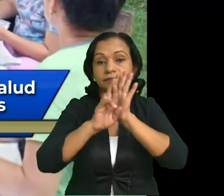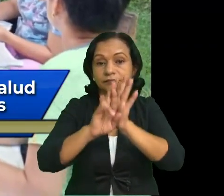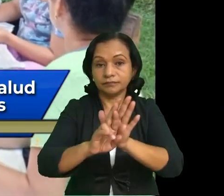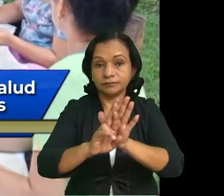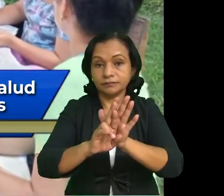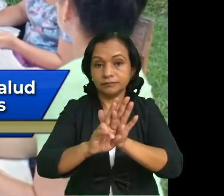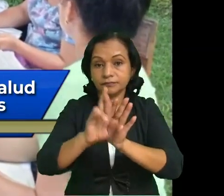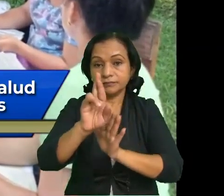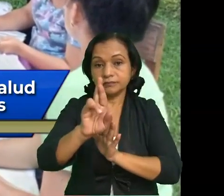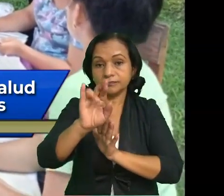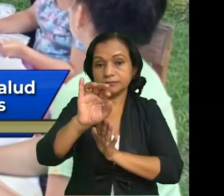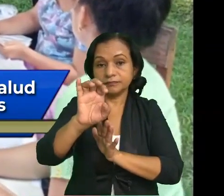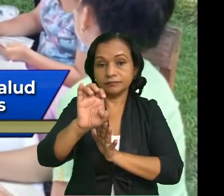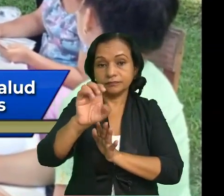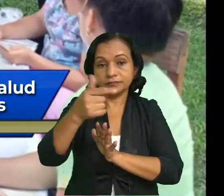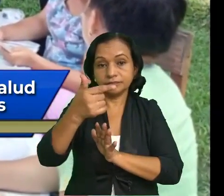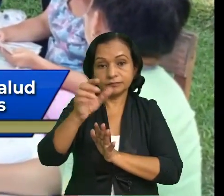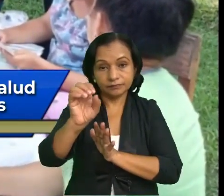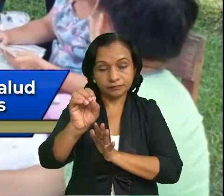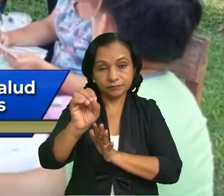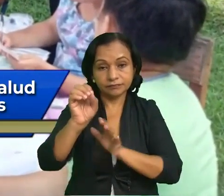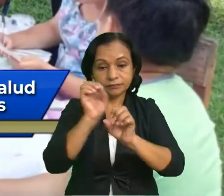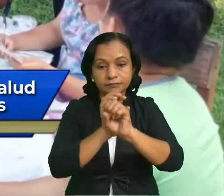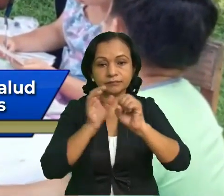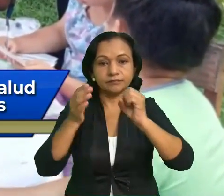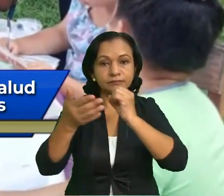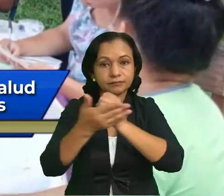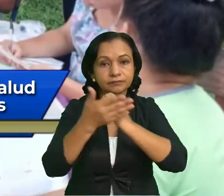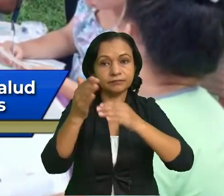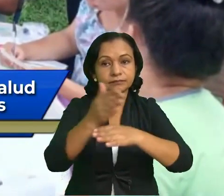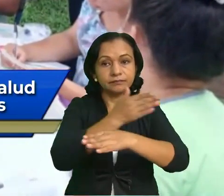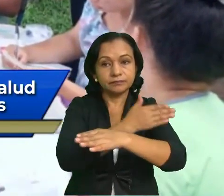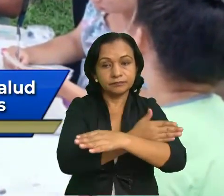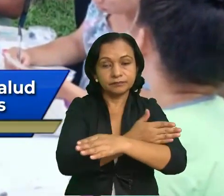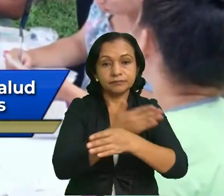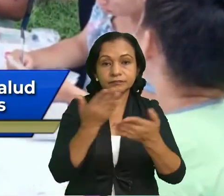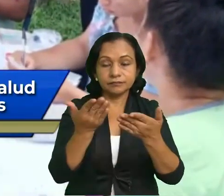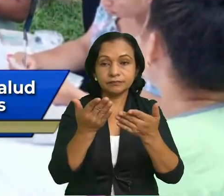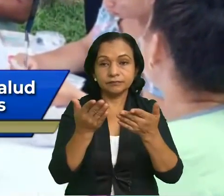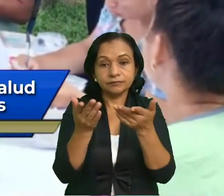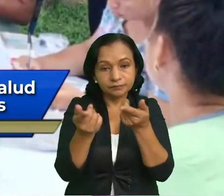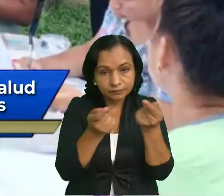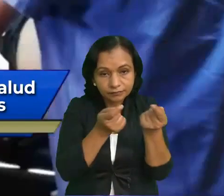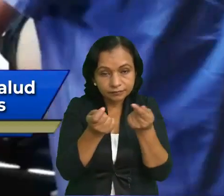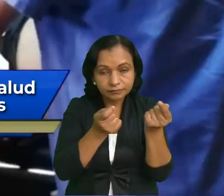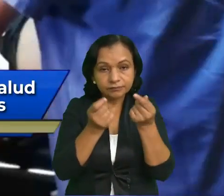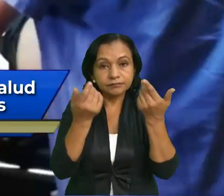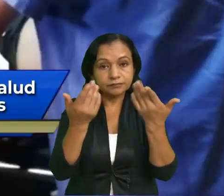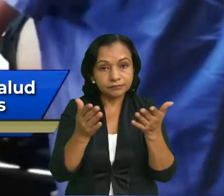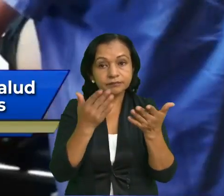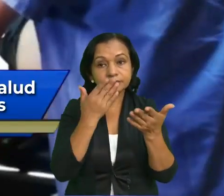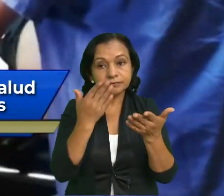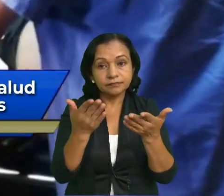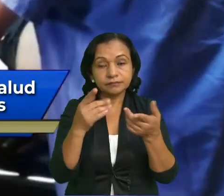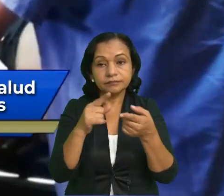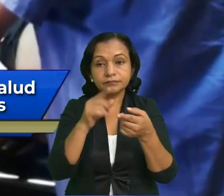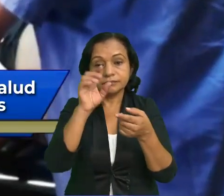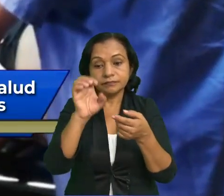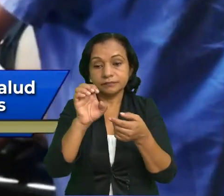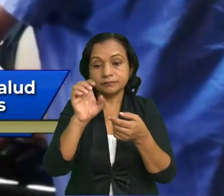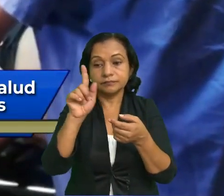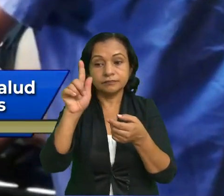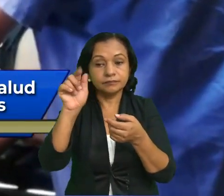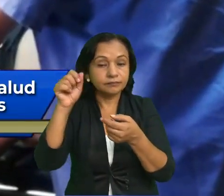de riesgo como fue el caso del cobista en su momento que ahora estamos en una situación epidémica más estable y en relación al está pero